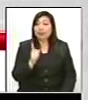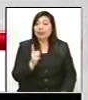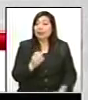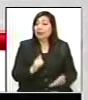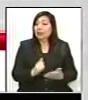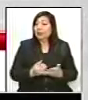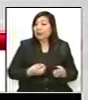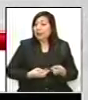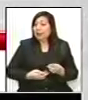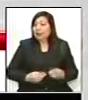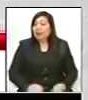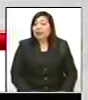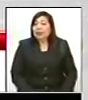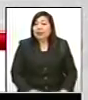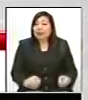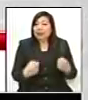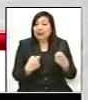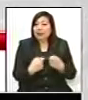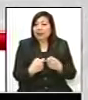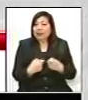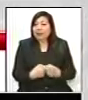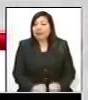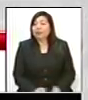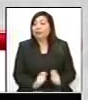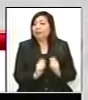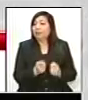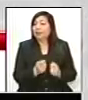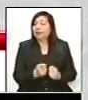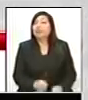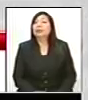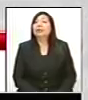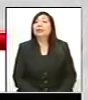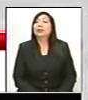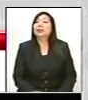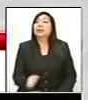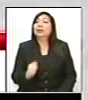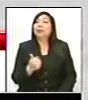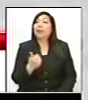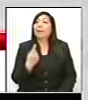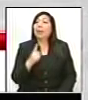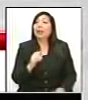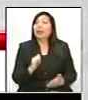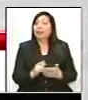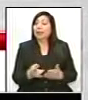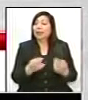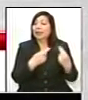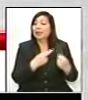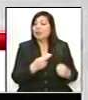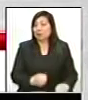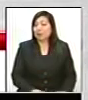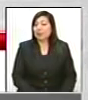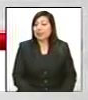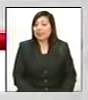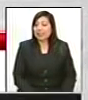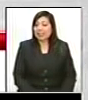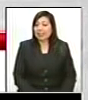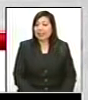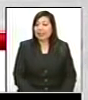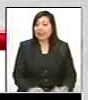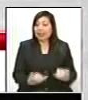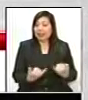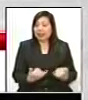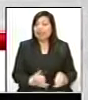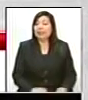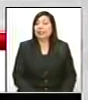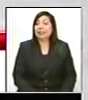del comercializador de la energía, designando a Electroperú S.A. para que asuma dicho rol. Este